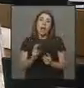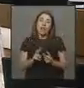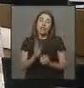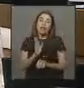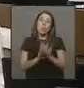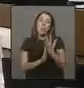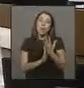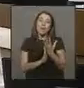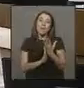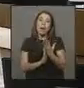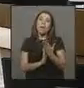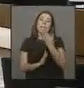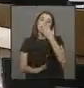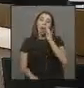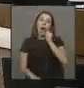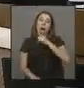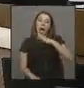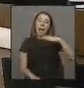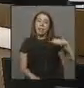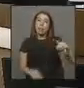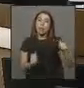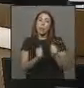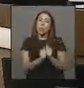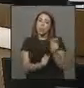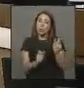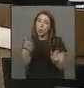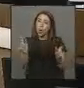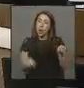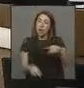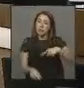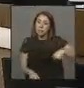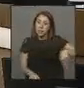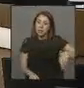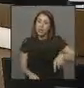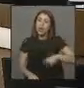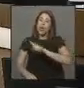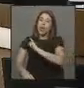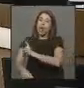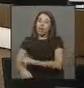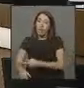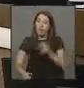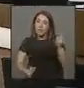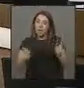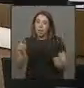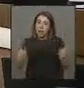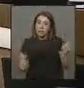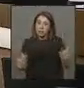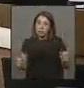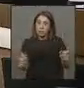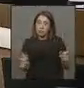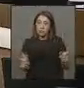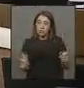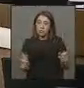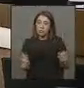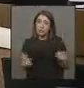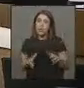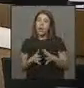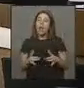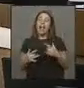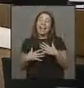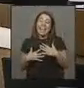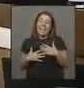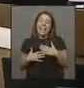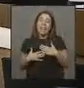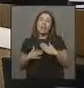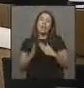una nueva y mejor Atacama, con la gente, por supuesto, con la fuerza de la gente, a pesar de todo, con sus tremendas ganas